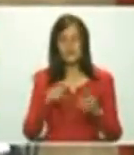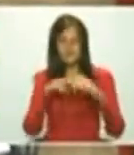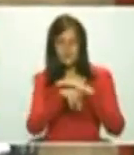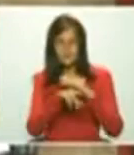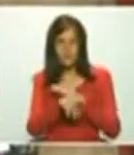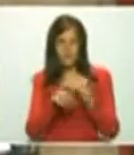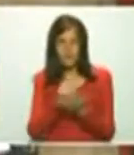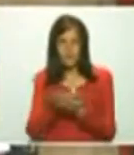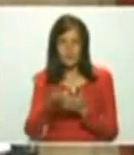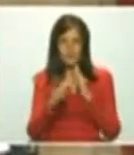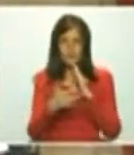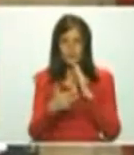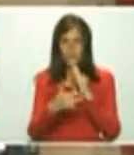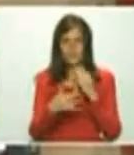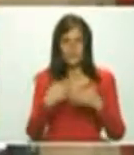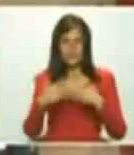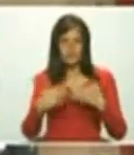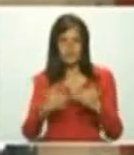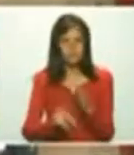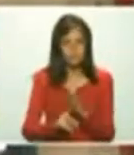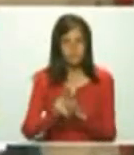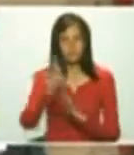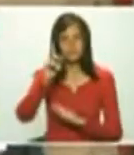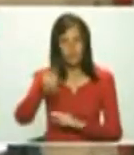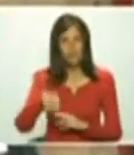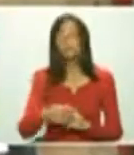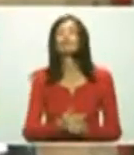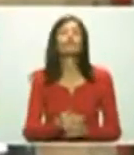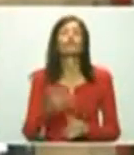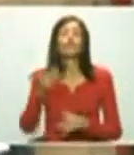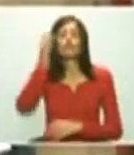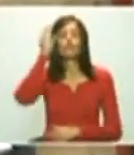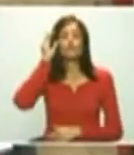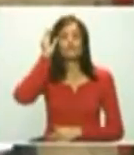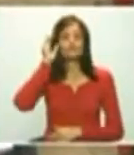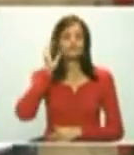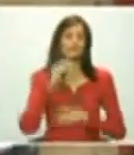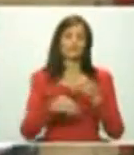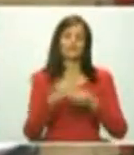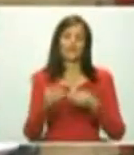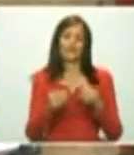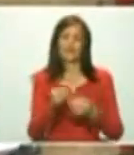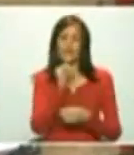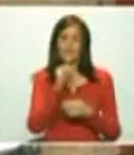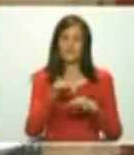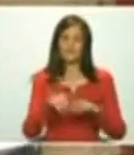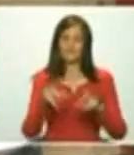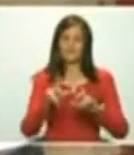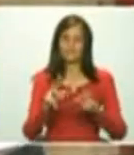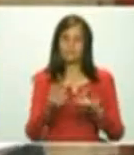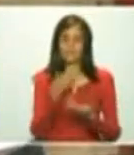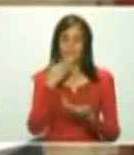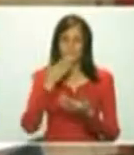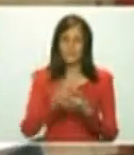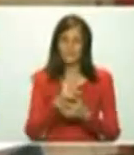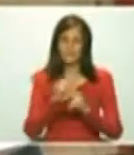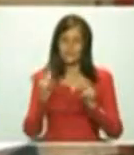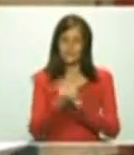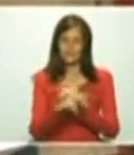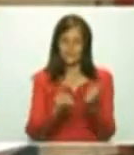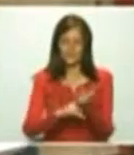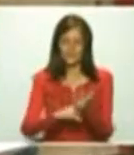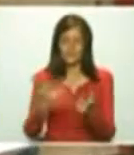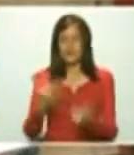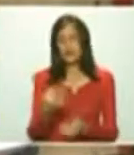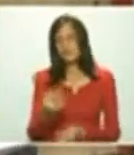acceso gratuito a las tecnologías y de avanzar y de crecer también en conocimiento, de generar desde Infocentro propuestas que transformen una